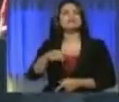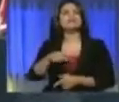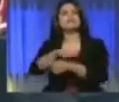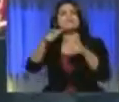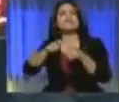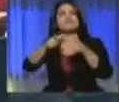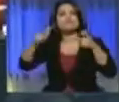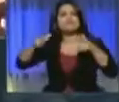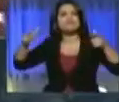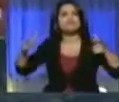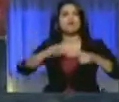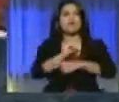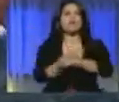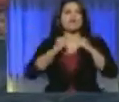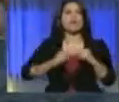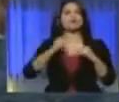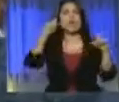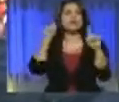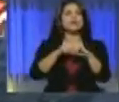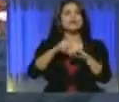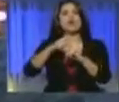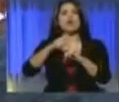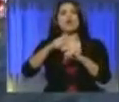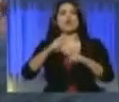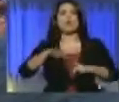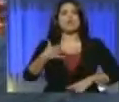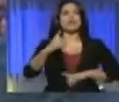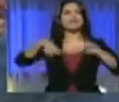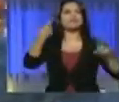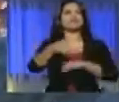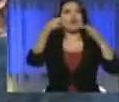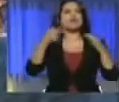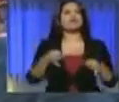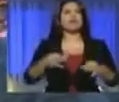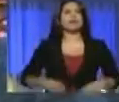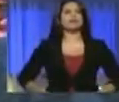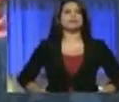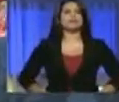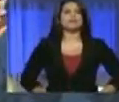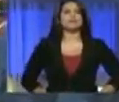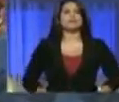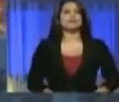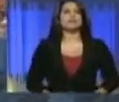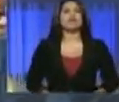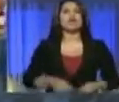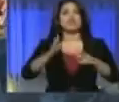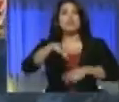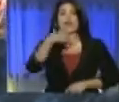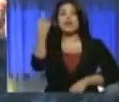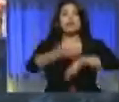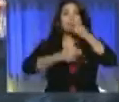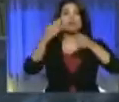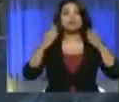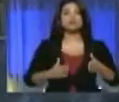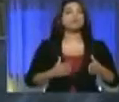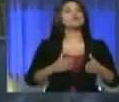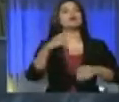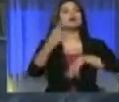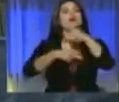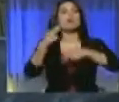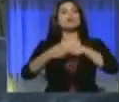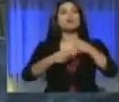fuerza para una contraofensiva definitiva de la revolución frente a